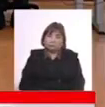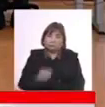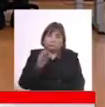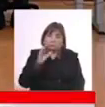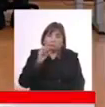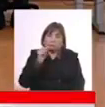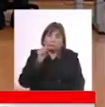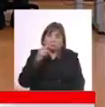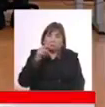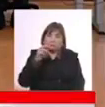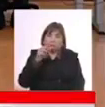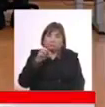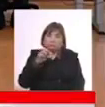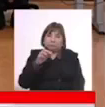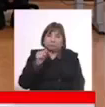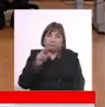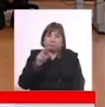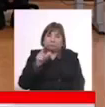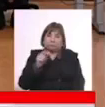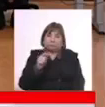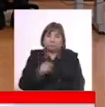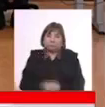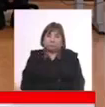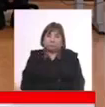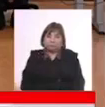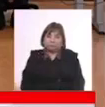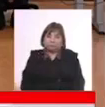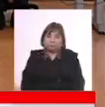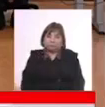Acuña Peralta, segundo Héctor.